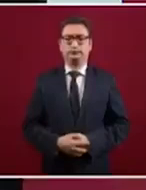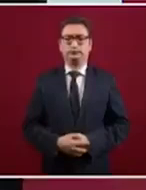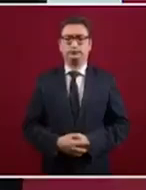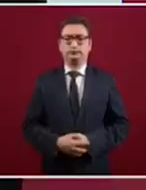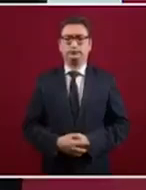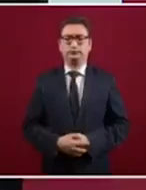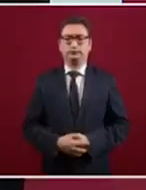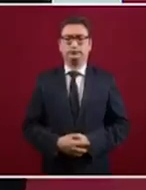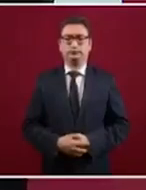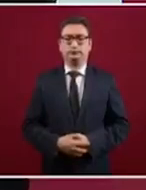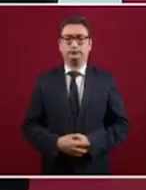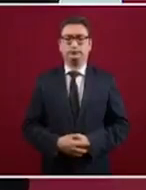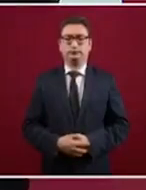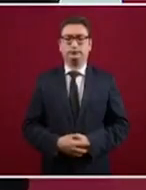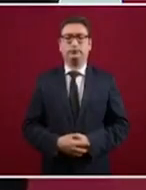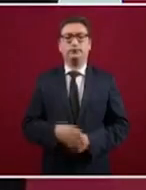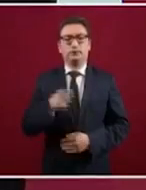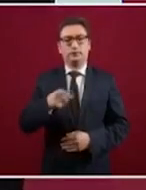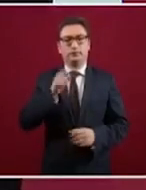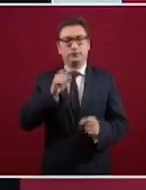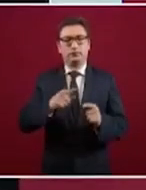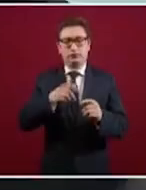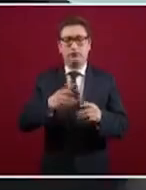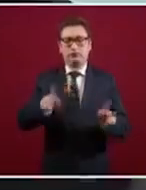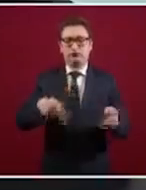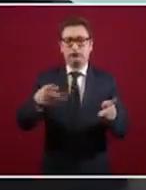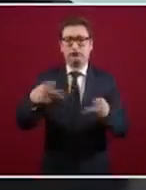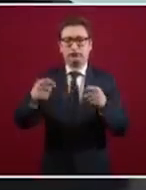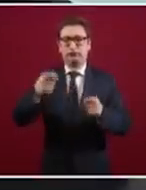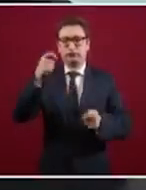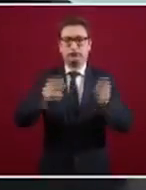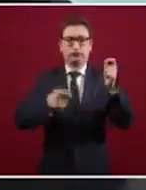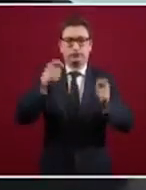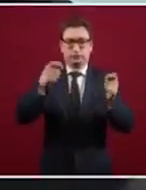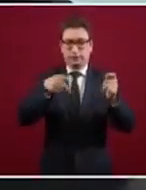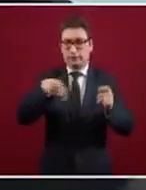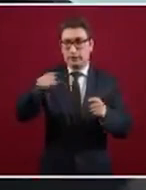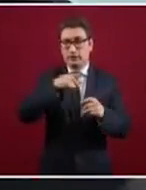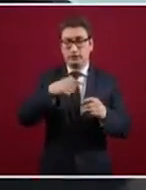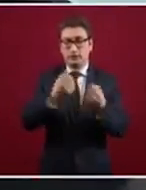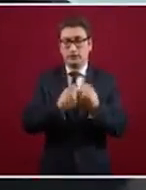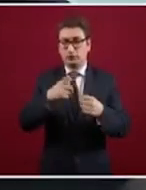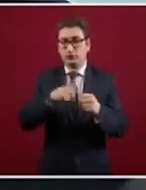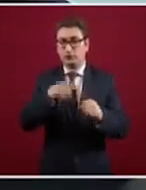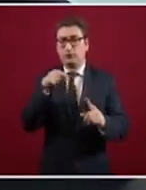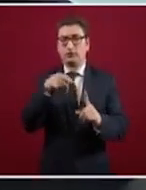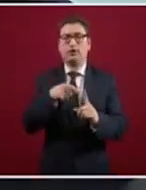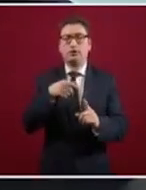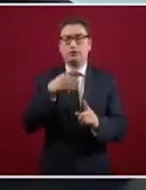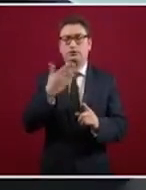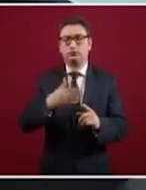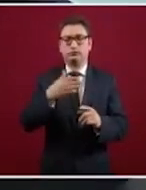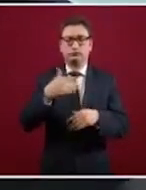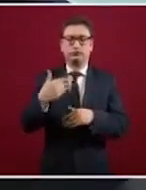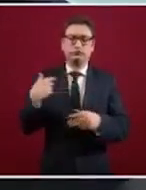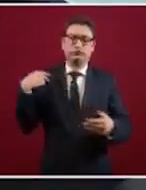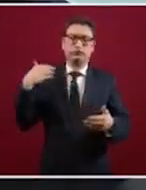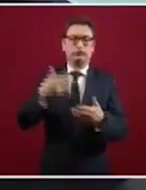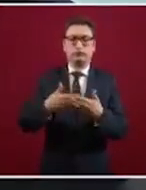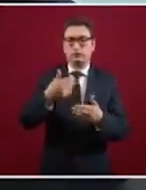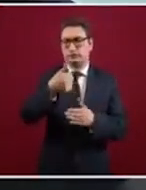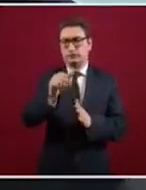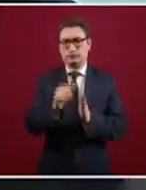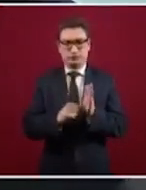cabe destacar que estas subastas con sentido social es un instrumento que se ha venido consolidando desde hace seis meses